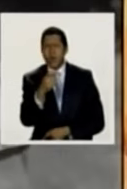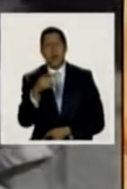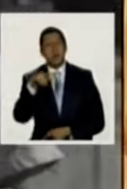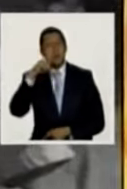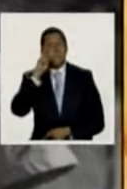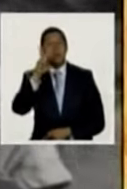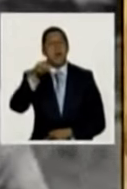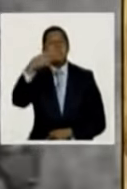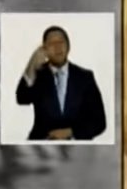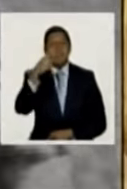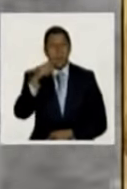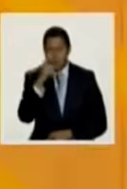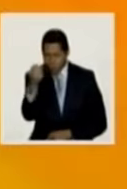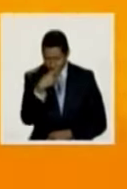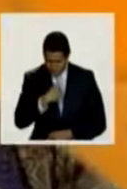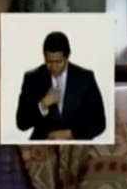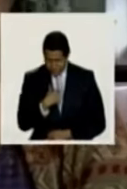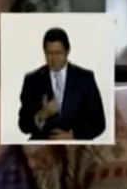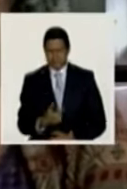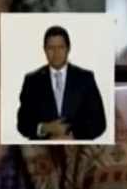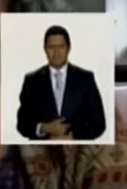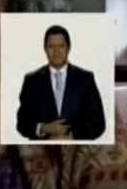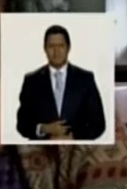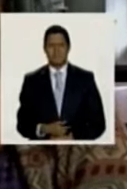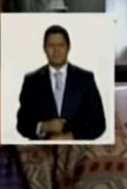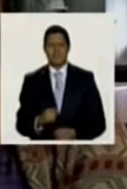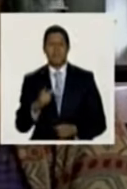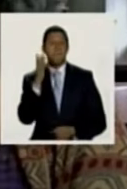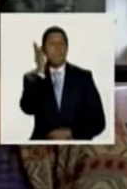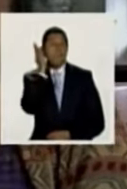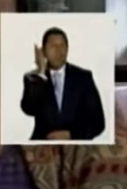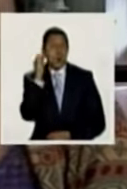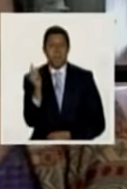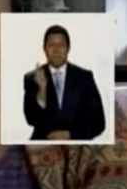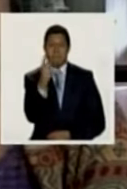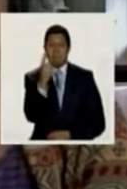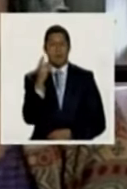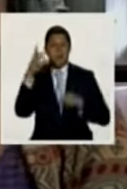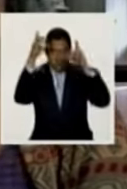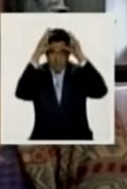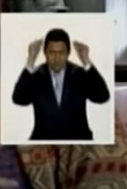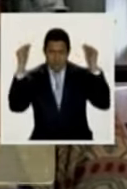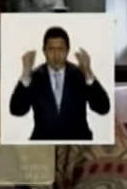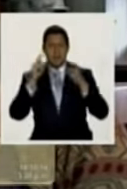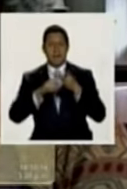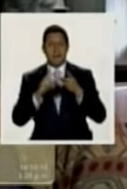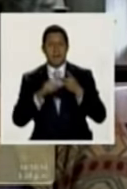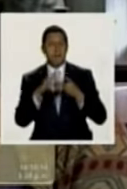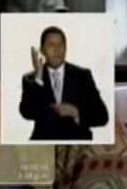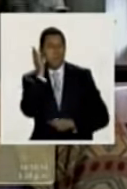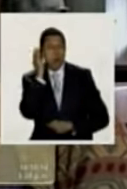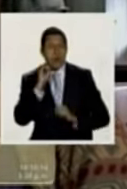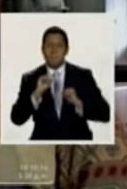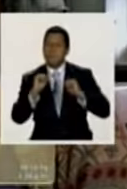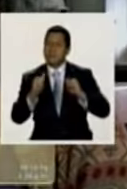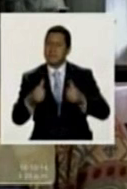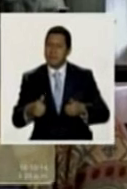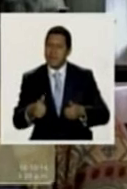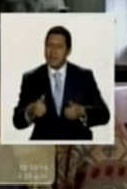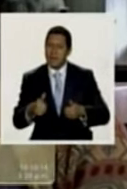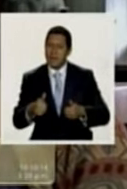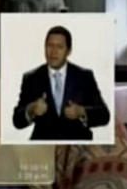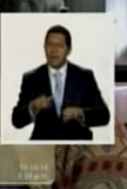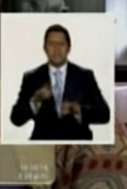adentro, buscándonos. Donde las primeras mujeres empezaron a ser enfermeras, esas mujeres empezaron a